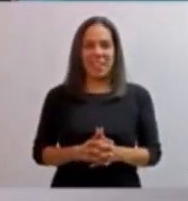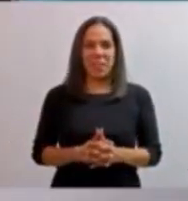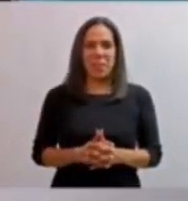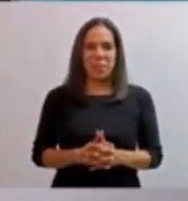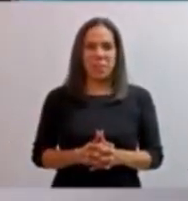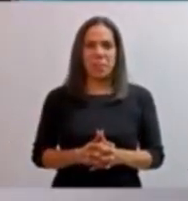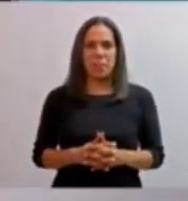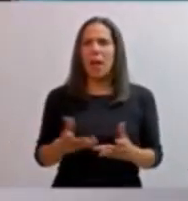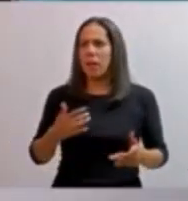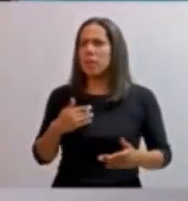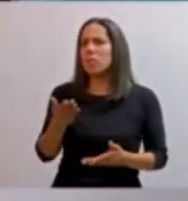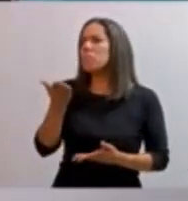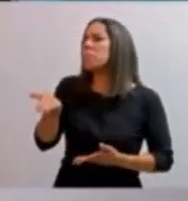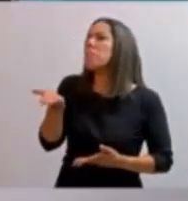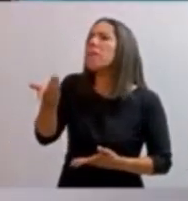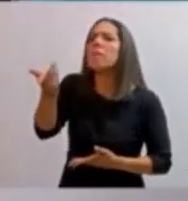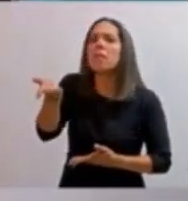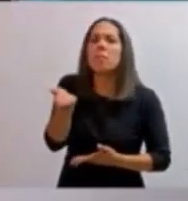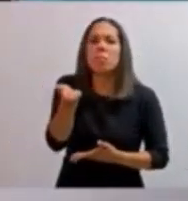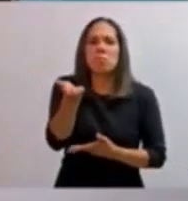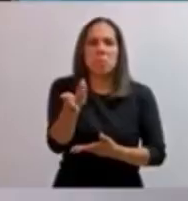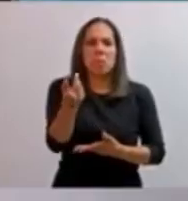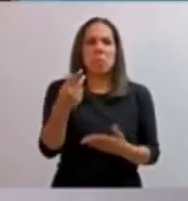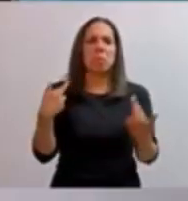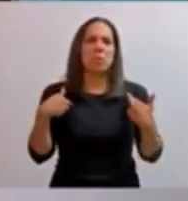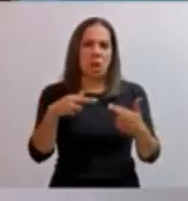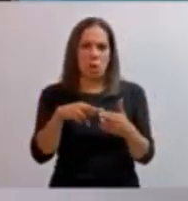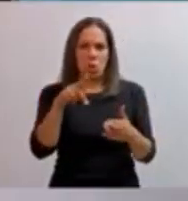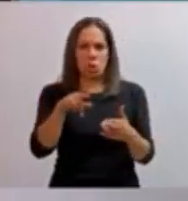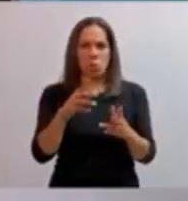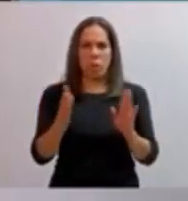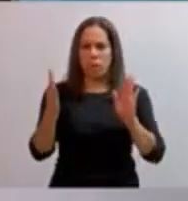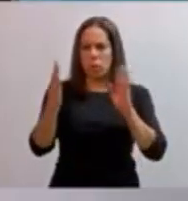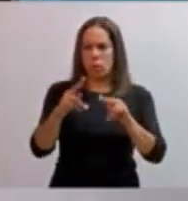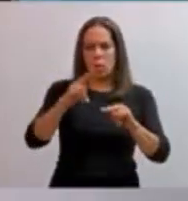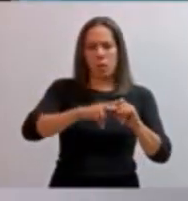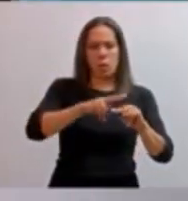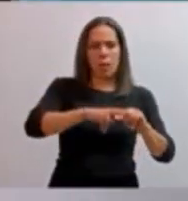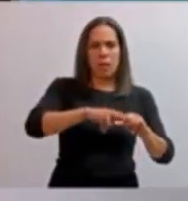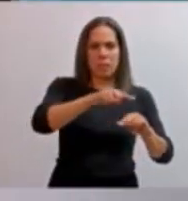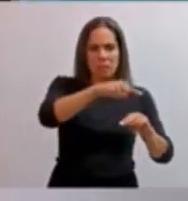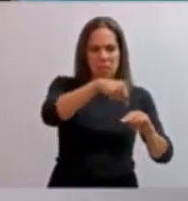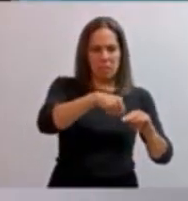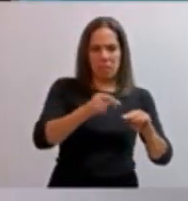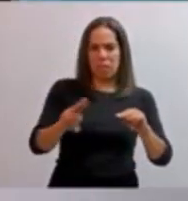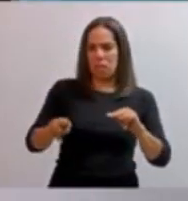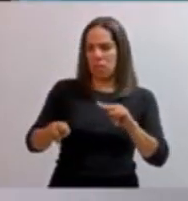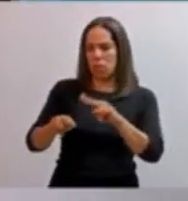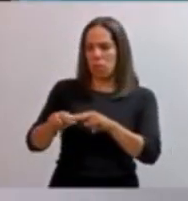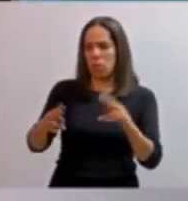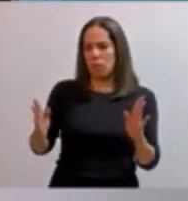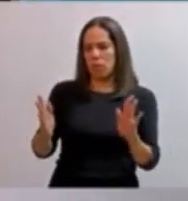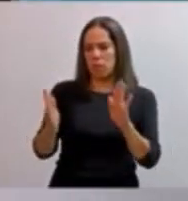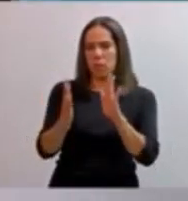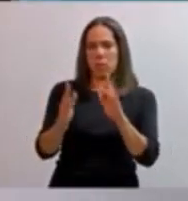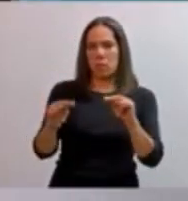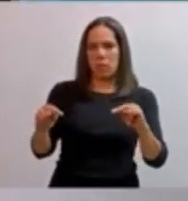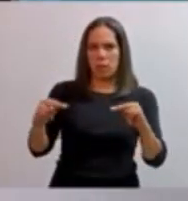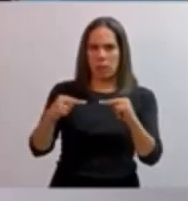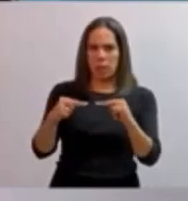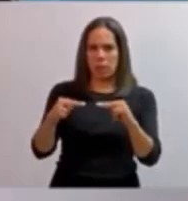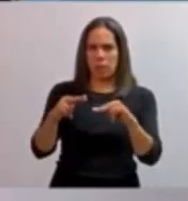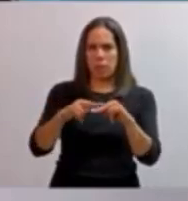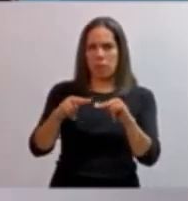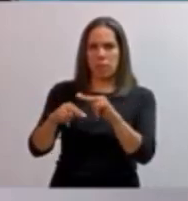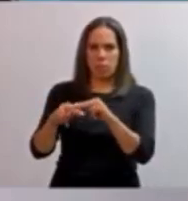se les pidió a los maestros que se pusieran en una silla frente a la otra, se hicieron ahí unas vinas, se les proporcionaron en